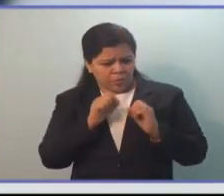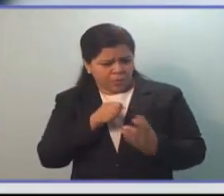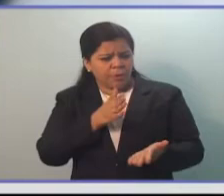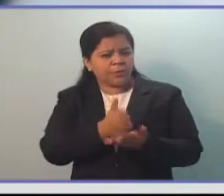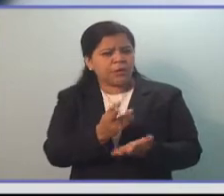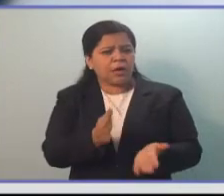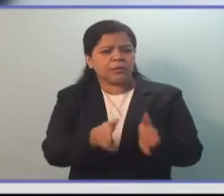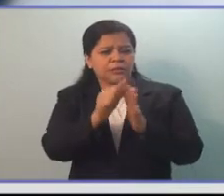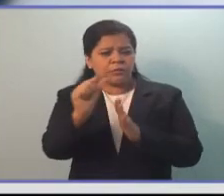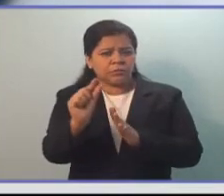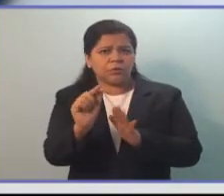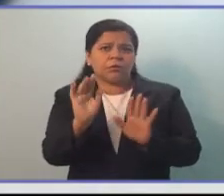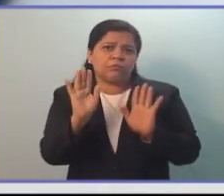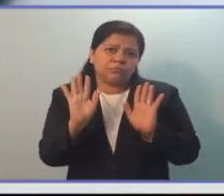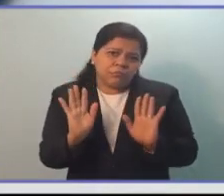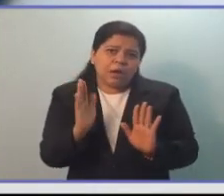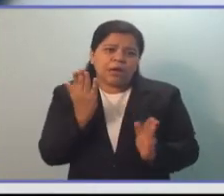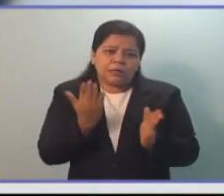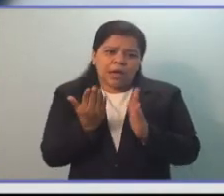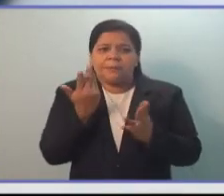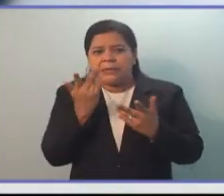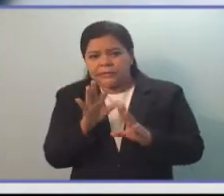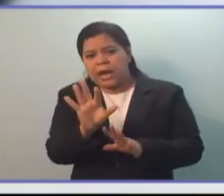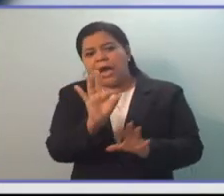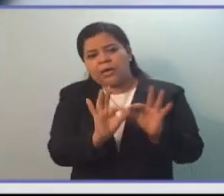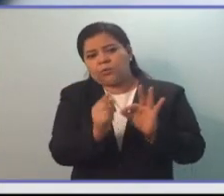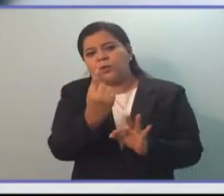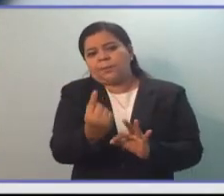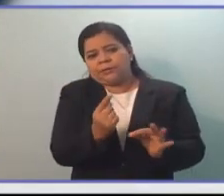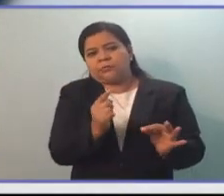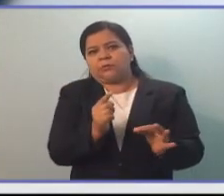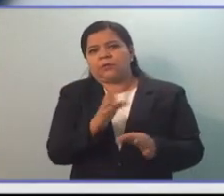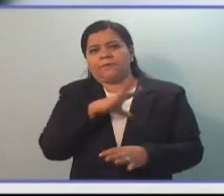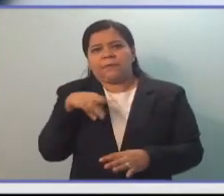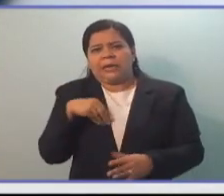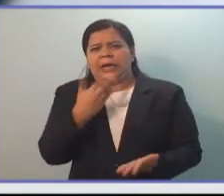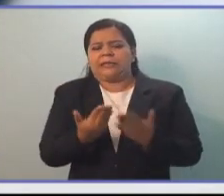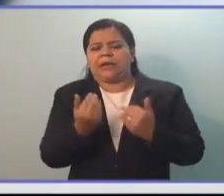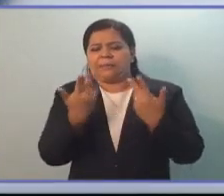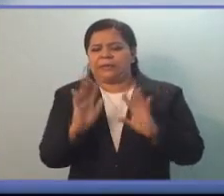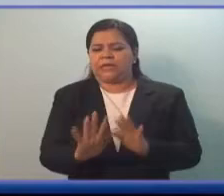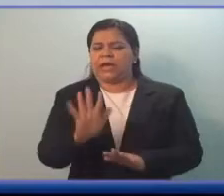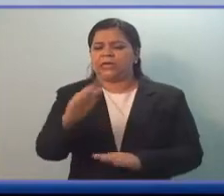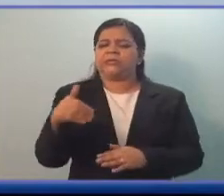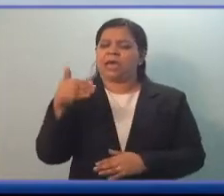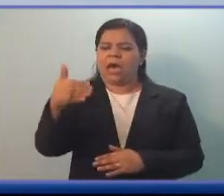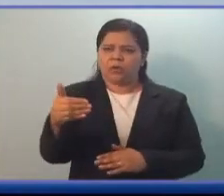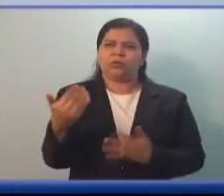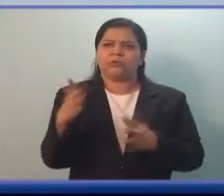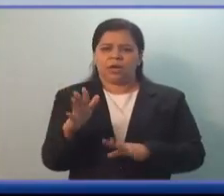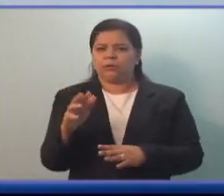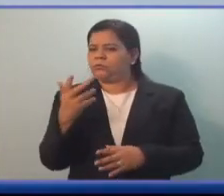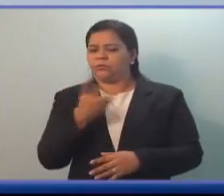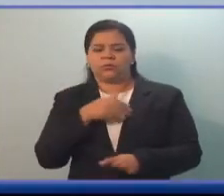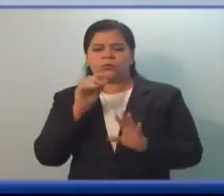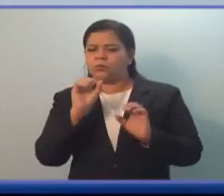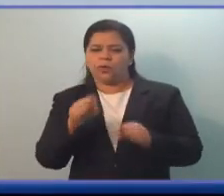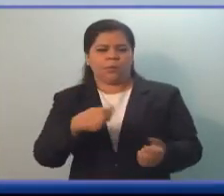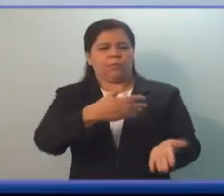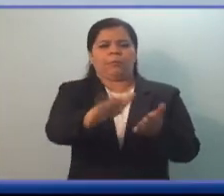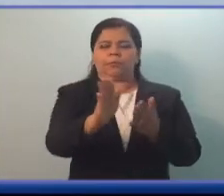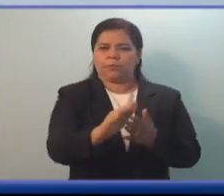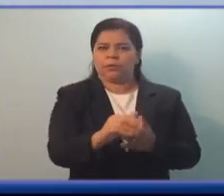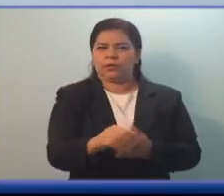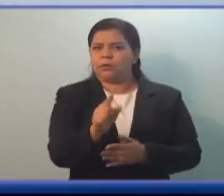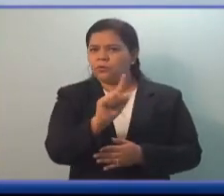mejor cuando uno llega ya hay algún pariente, pero pues a lo mejor tiene ya 15 años de estar ahí, uno llega, tampoco no lo va a llegar a destituir. Toda persona también